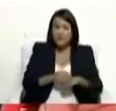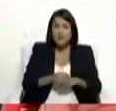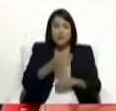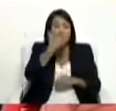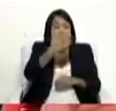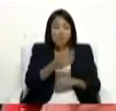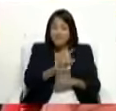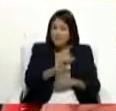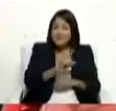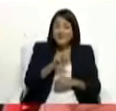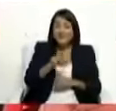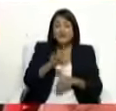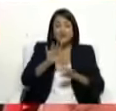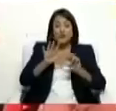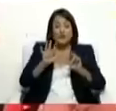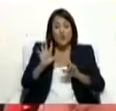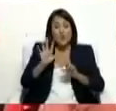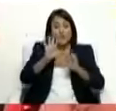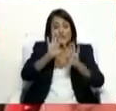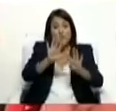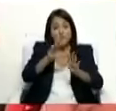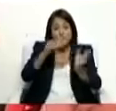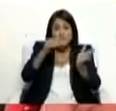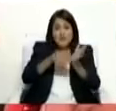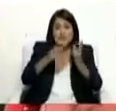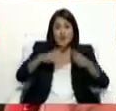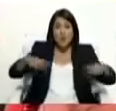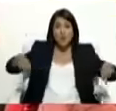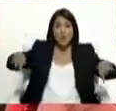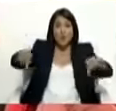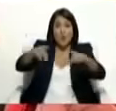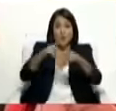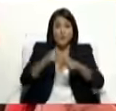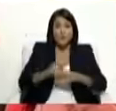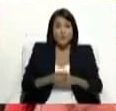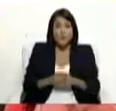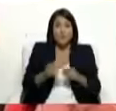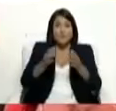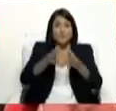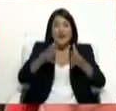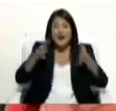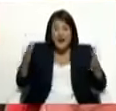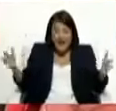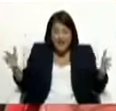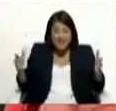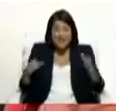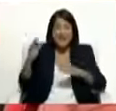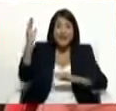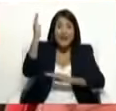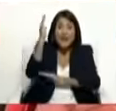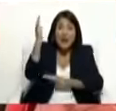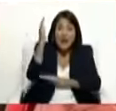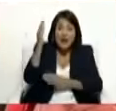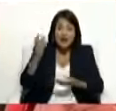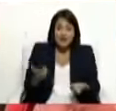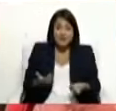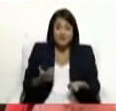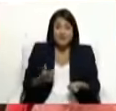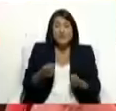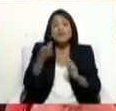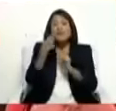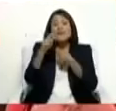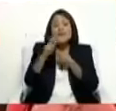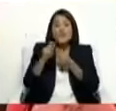son 159.000 kilómetros cuadrados, es 8 veces el estado Lara, el que intentan